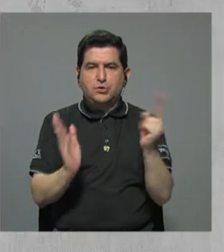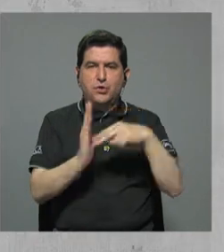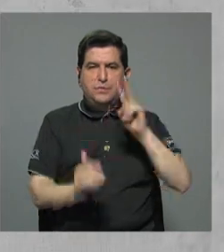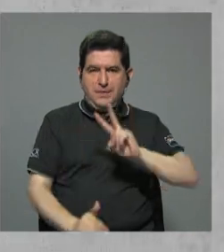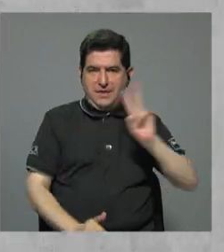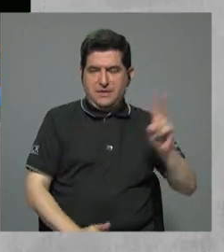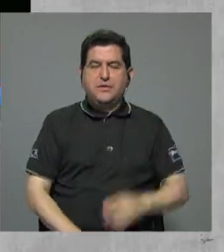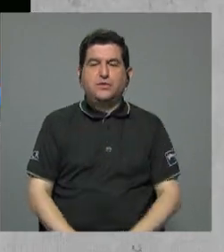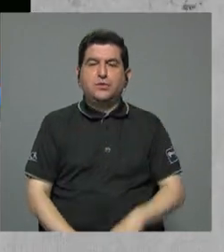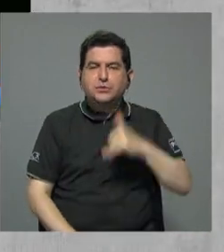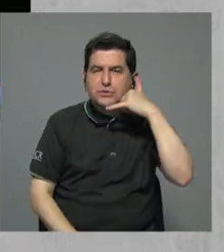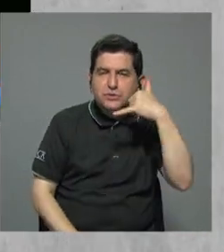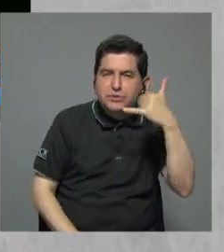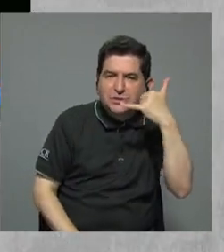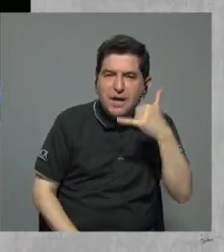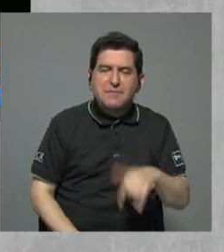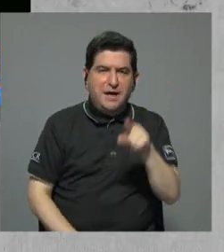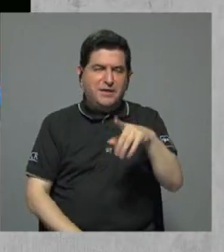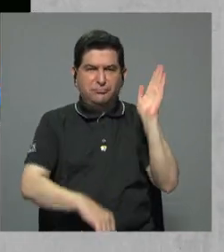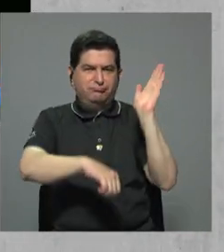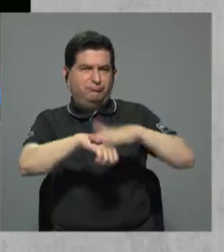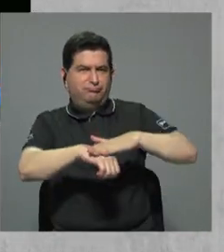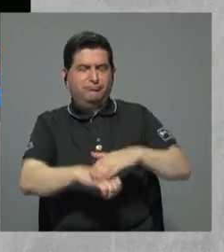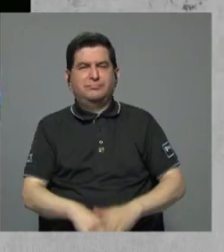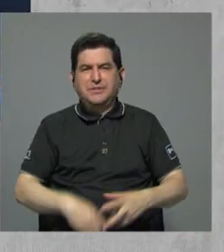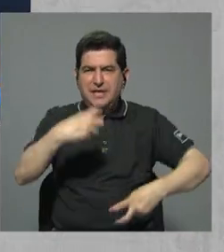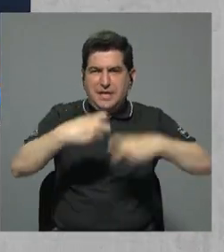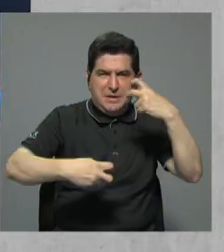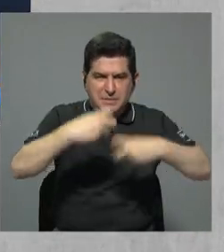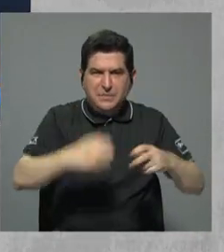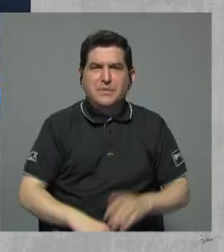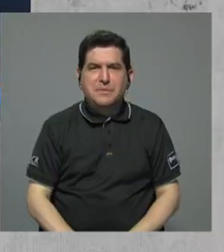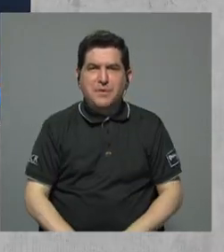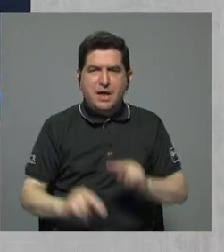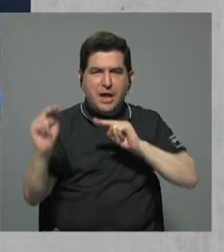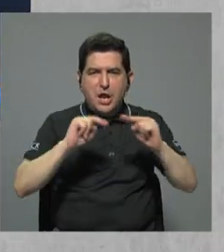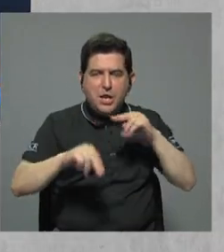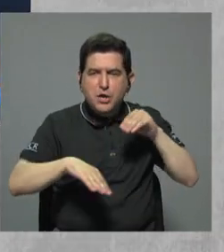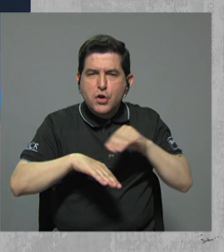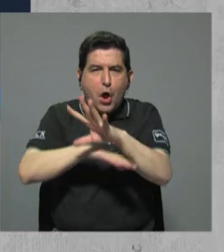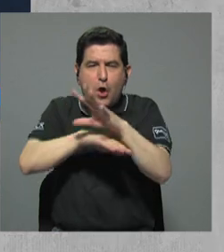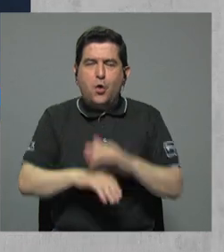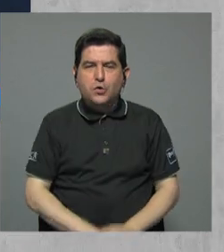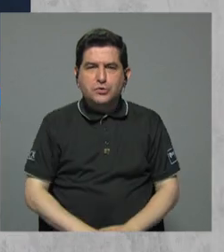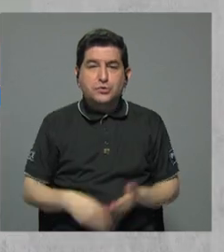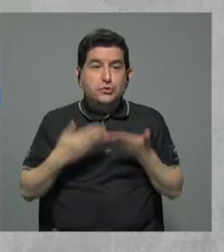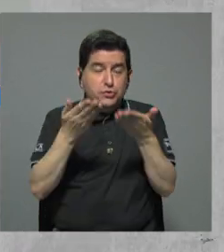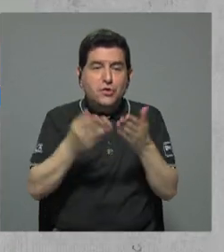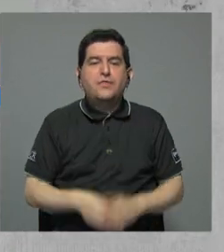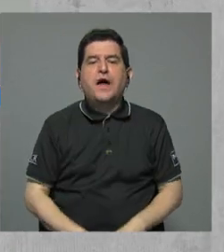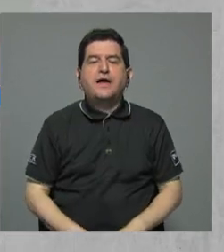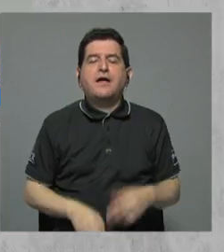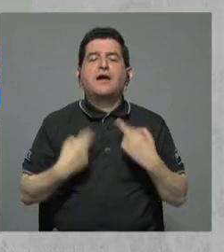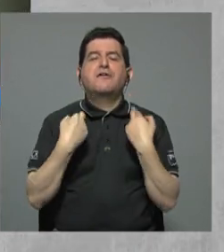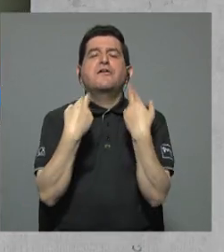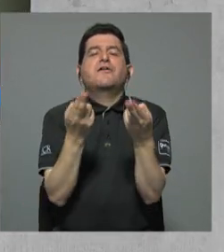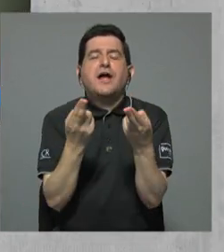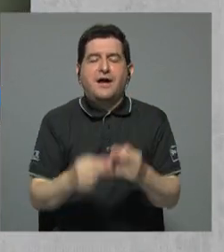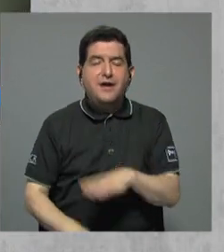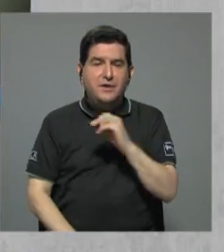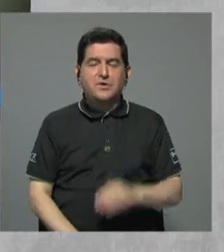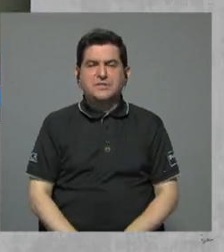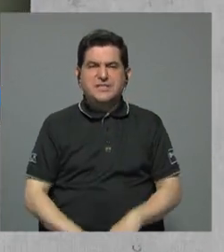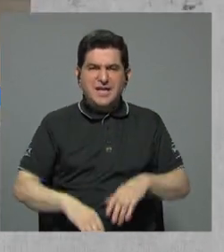llamadas telefónicas los incriminan de supuestos delitos de tráfico de influencias entrega de dádivas o regalos y la